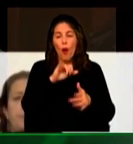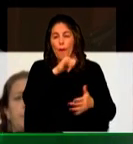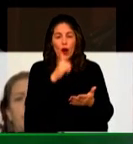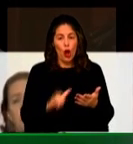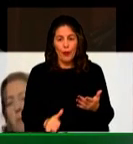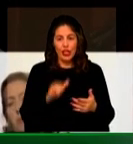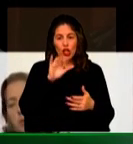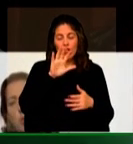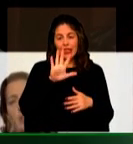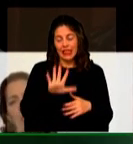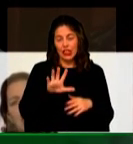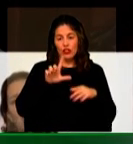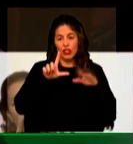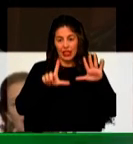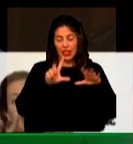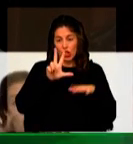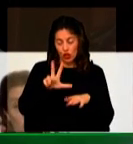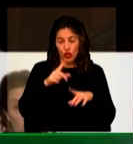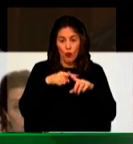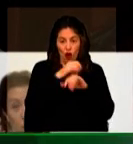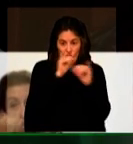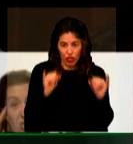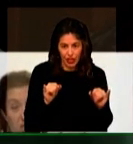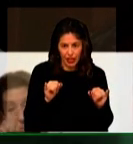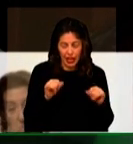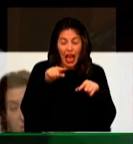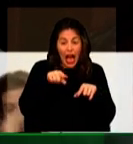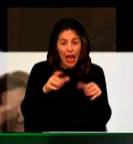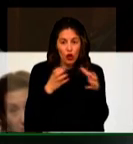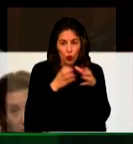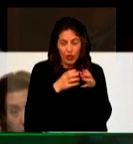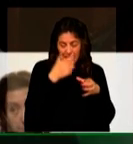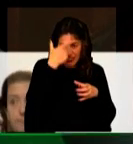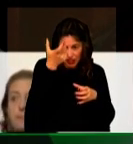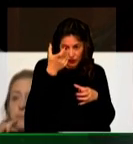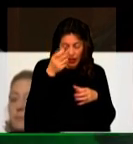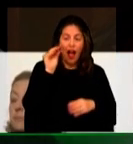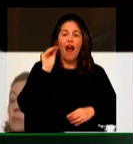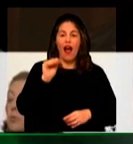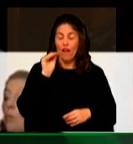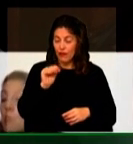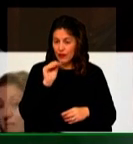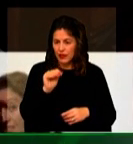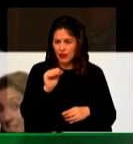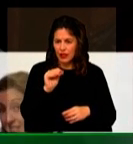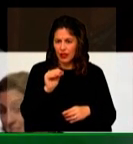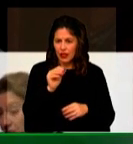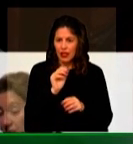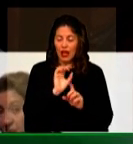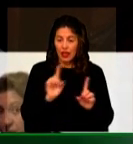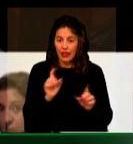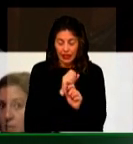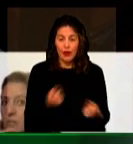de 578 casos diarios. Allí la comunidad científica, como lo voy a decir inmediatamente, alerta de que debíamos volver